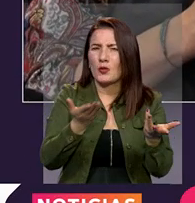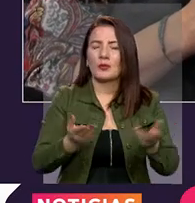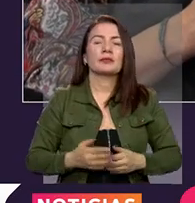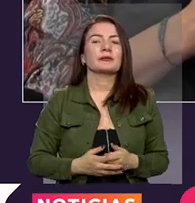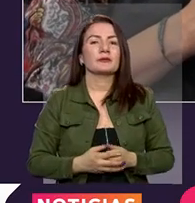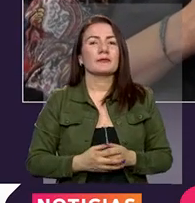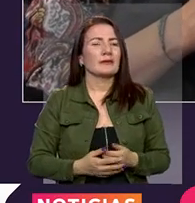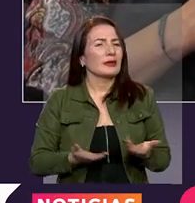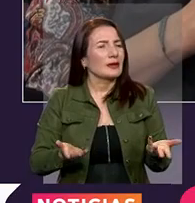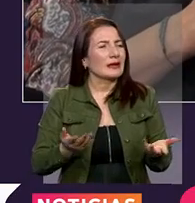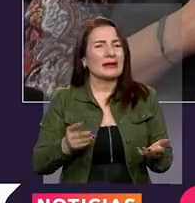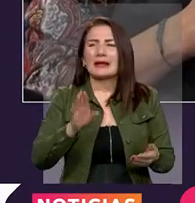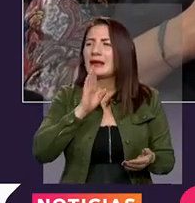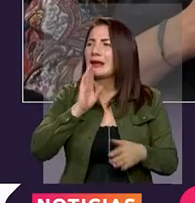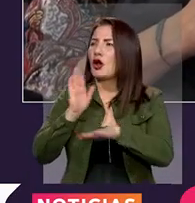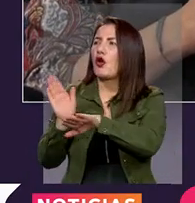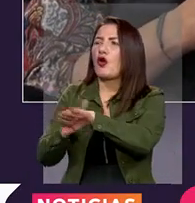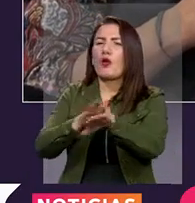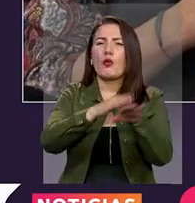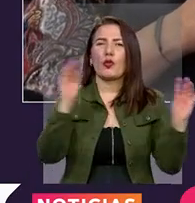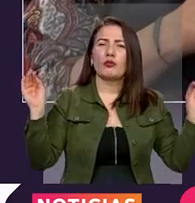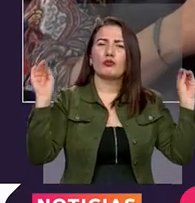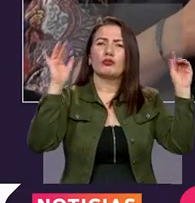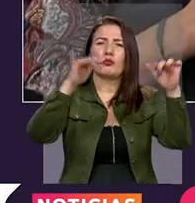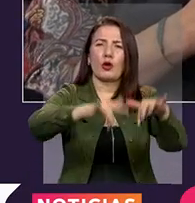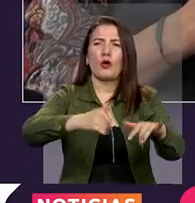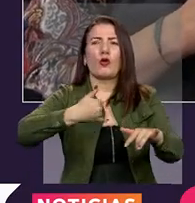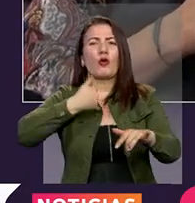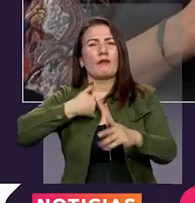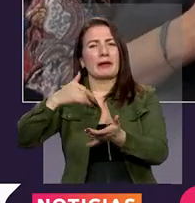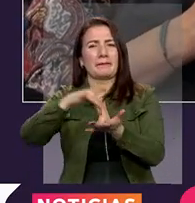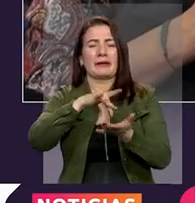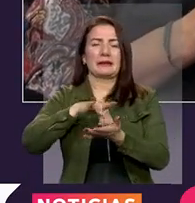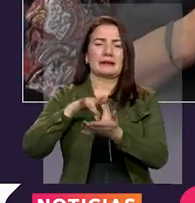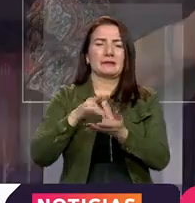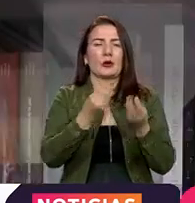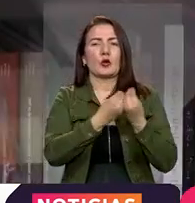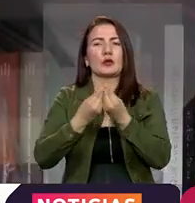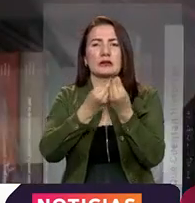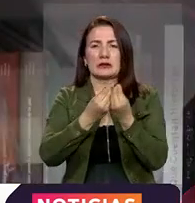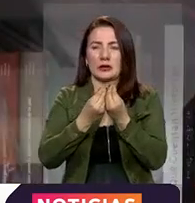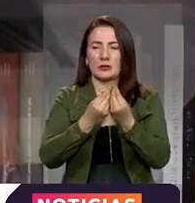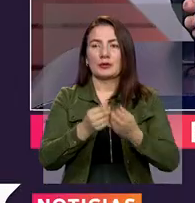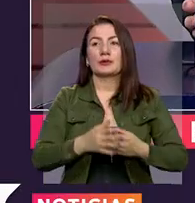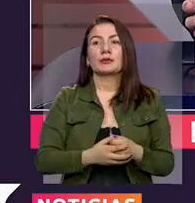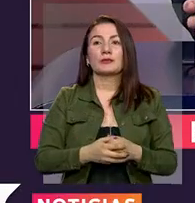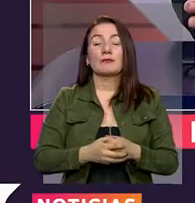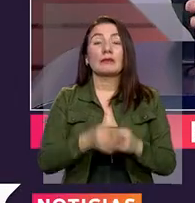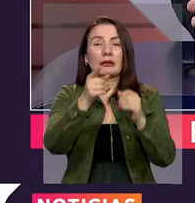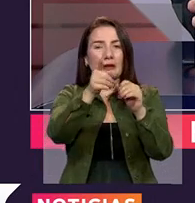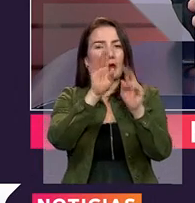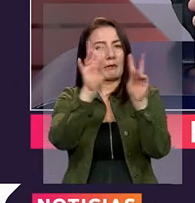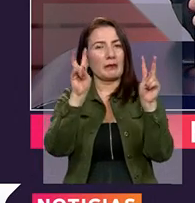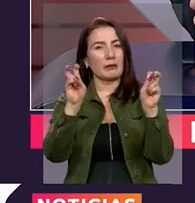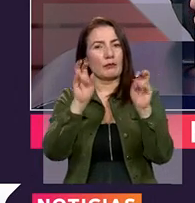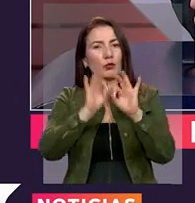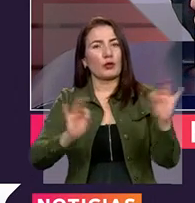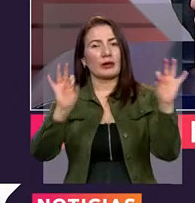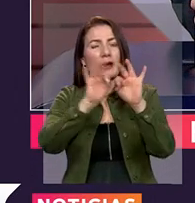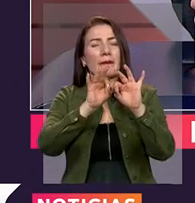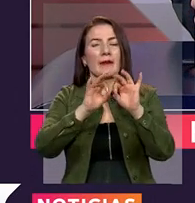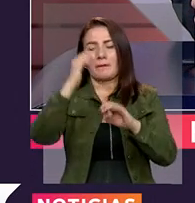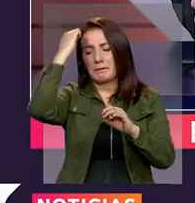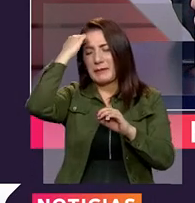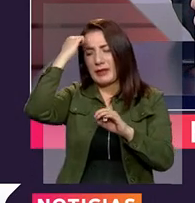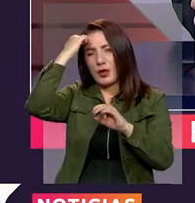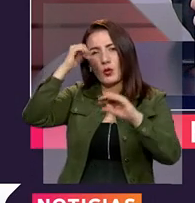pasó, qué no convocó a los jóvenes a participar en la elección de estos consejos. Menciona usted un tema importante que es ese de la pedagogía,